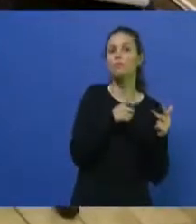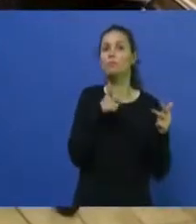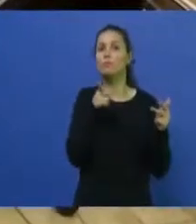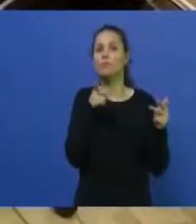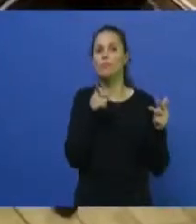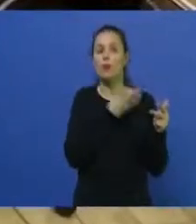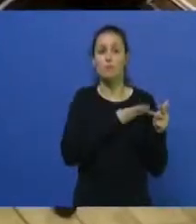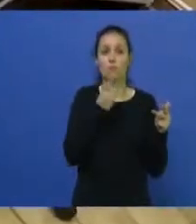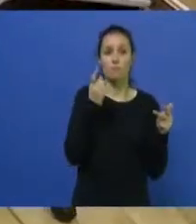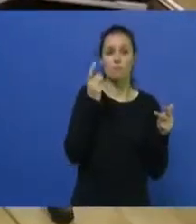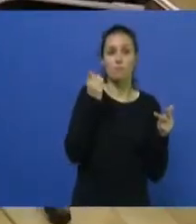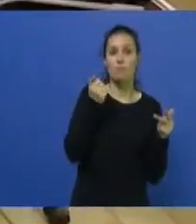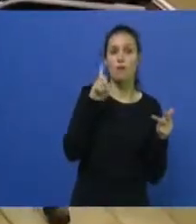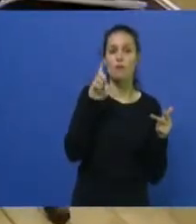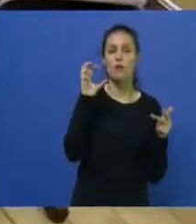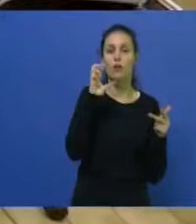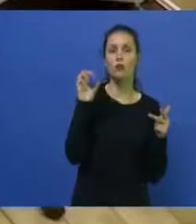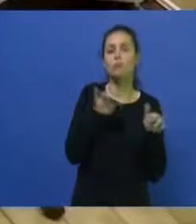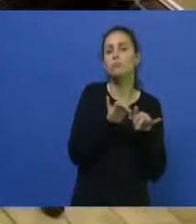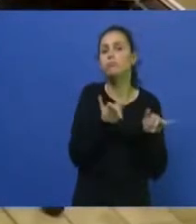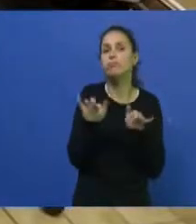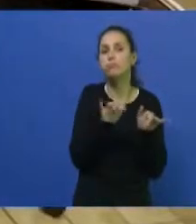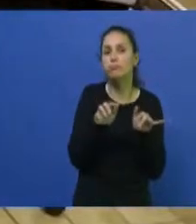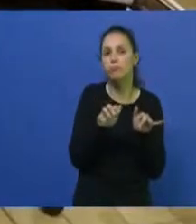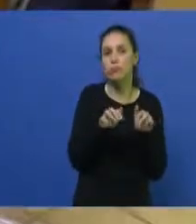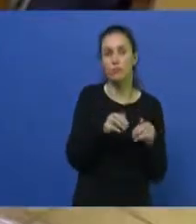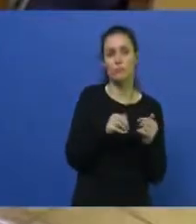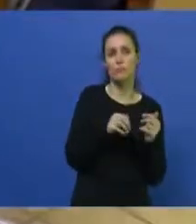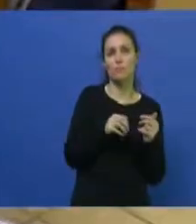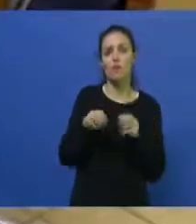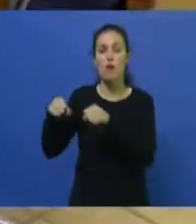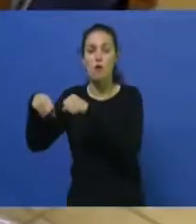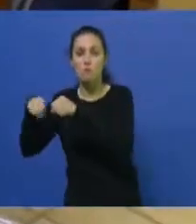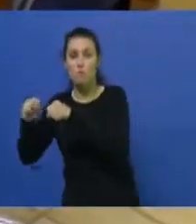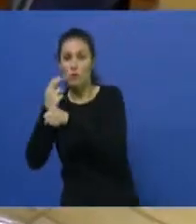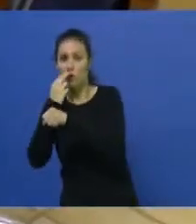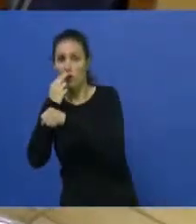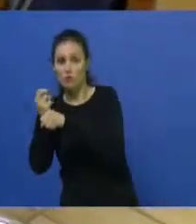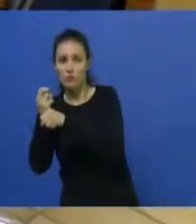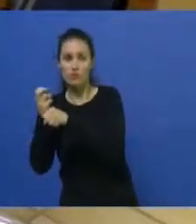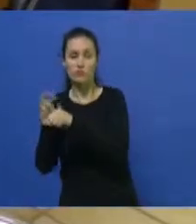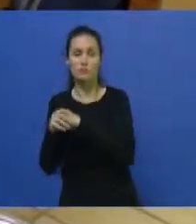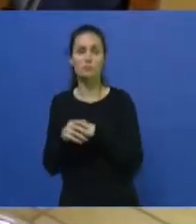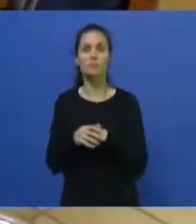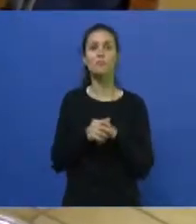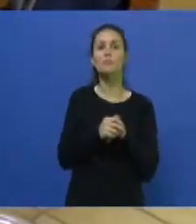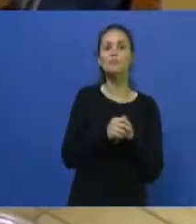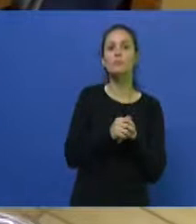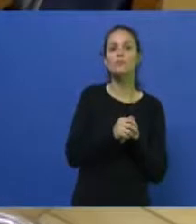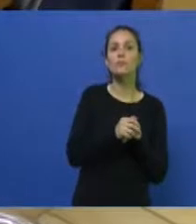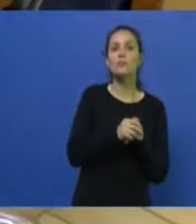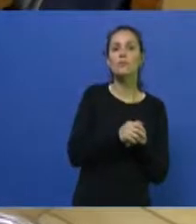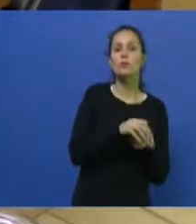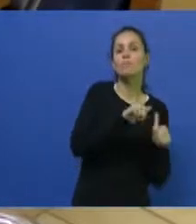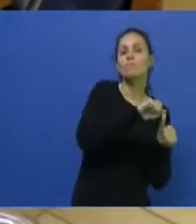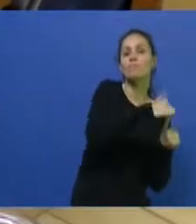puso a escribir y redactó. En síntesis... Tiene la moto eléctrica, lo importante es saber si puede salir acá. No, y aparte, me parece que los grandes